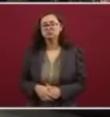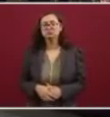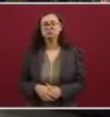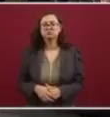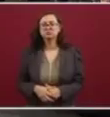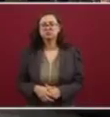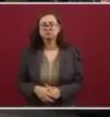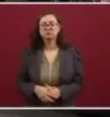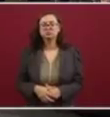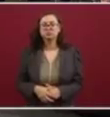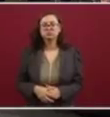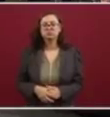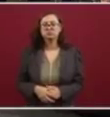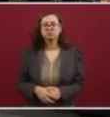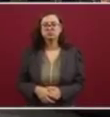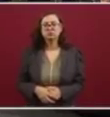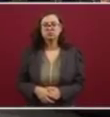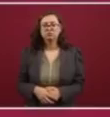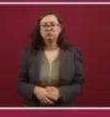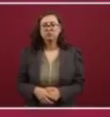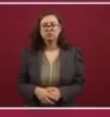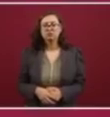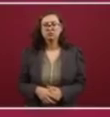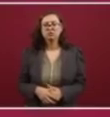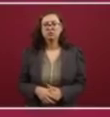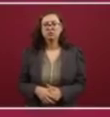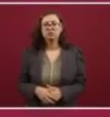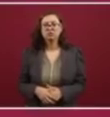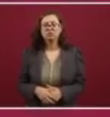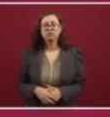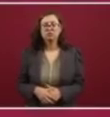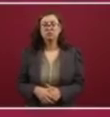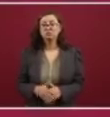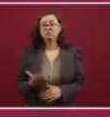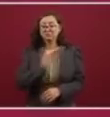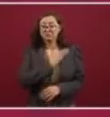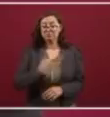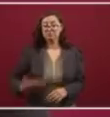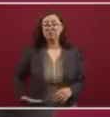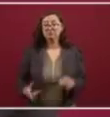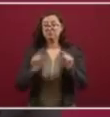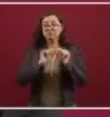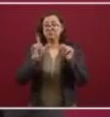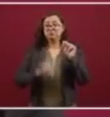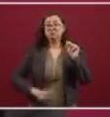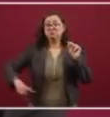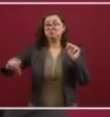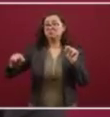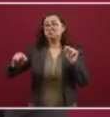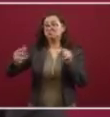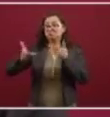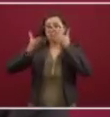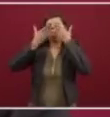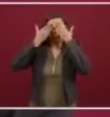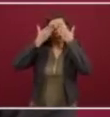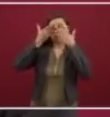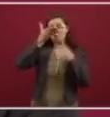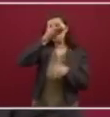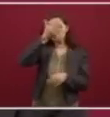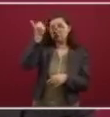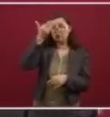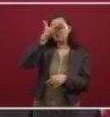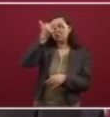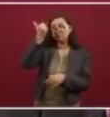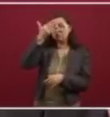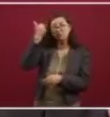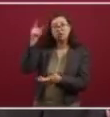es muy difícil que el presidente de la República no se entere de un